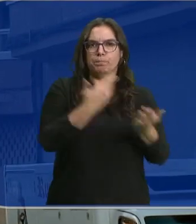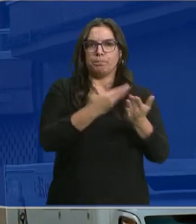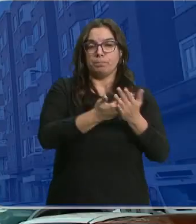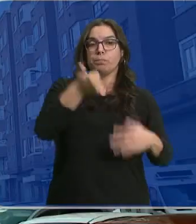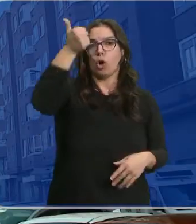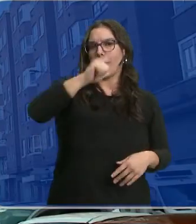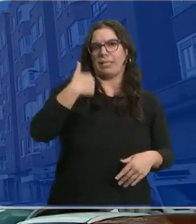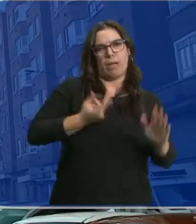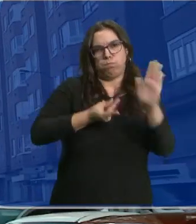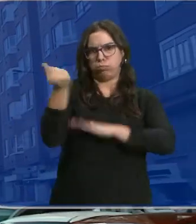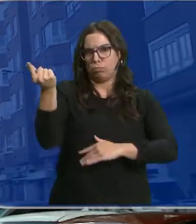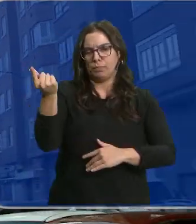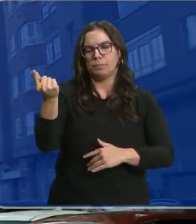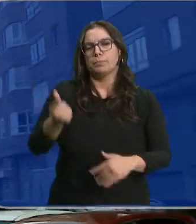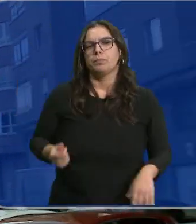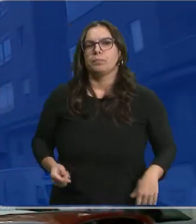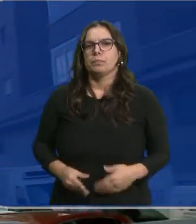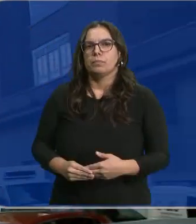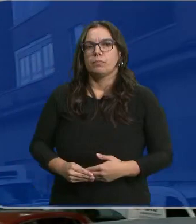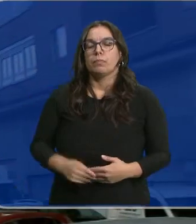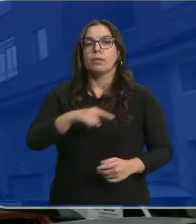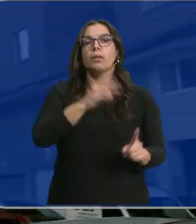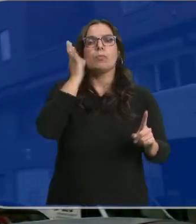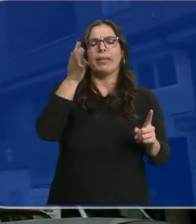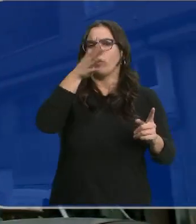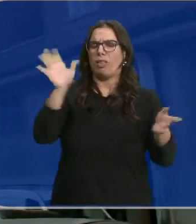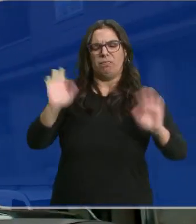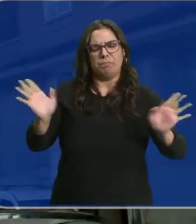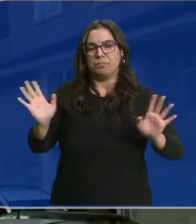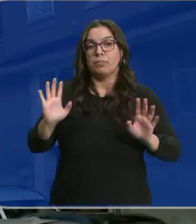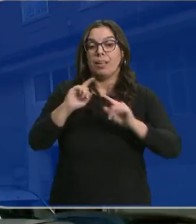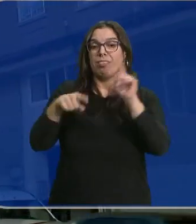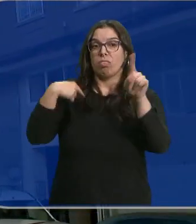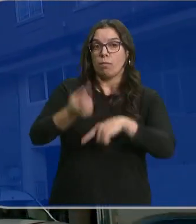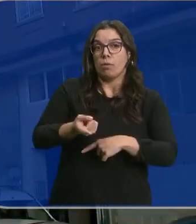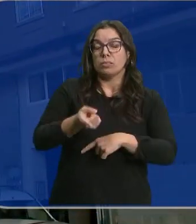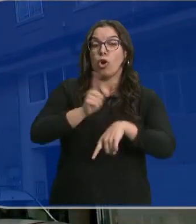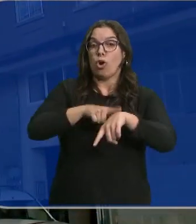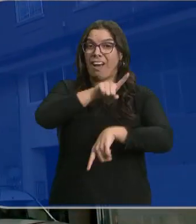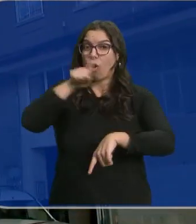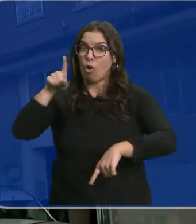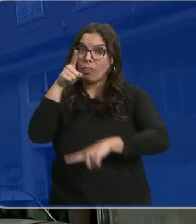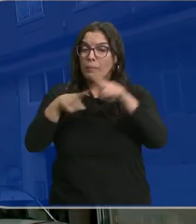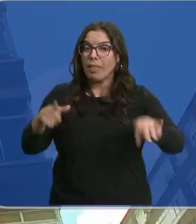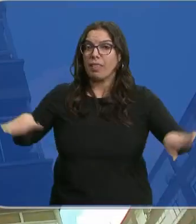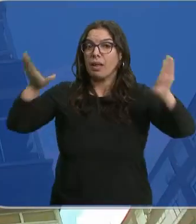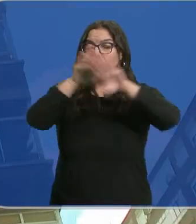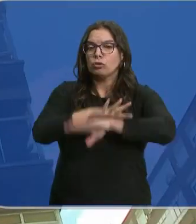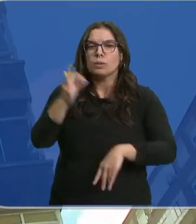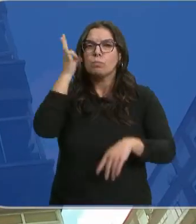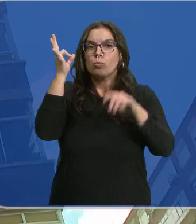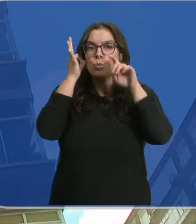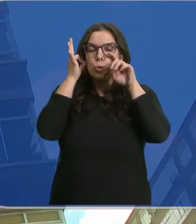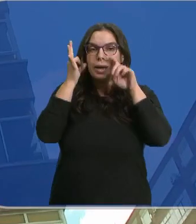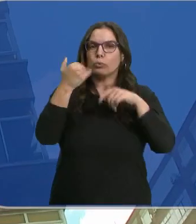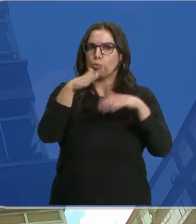que el hombre ya se había ido del domicilio y ella no quiso denunciar. Horas más tarde, a las 11:30 de la noche, la mujer,